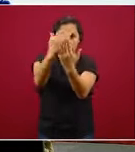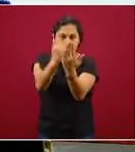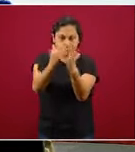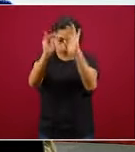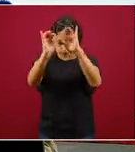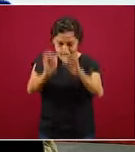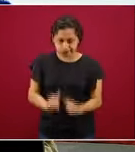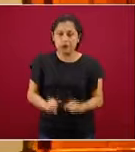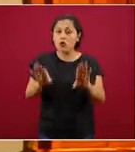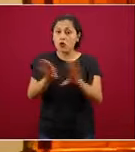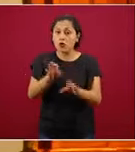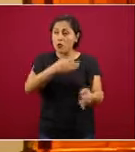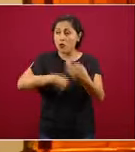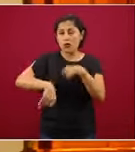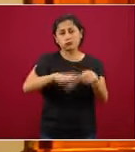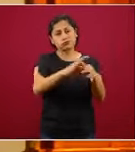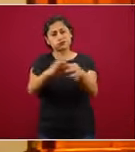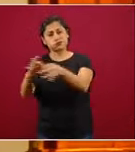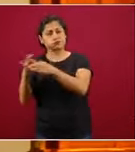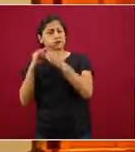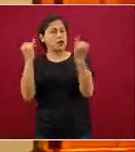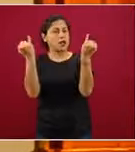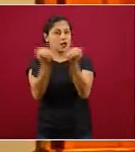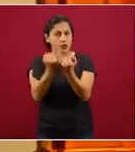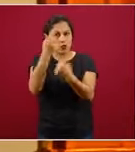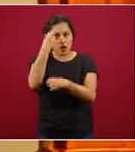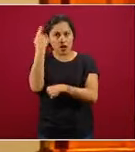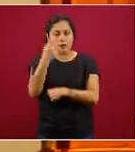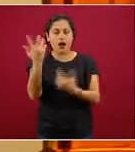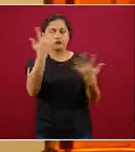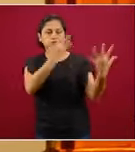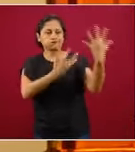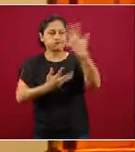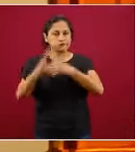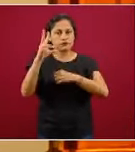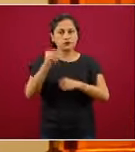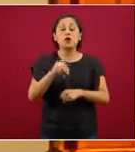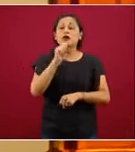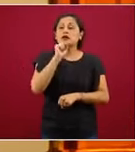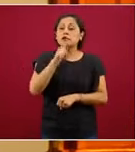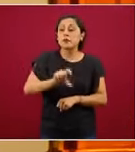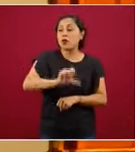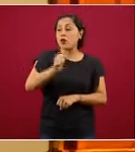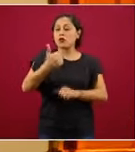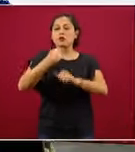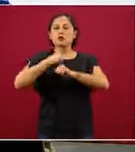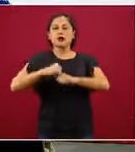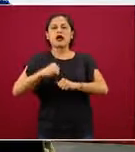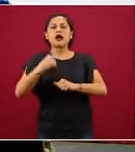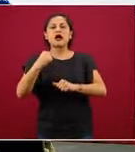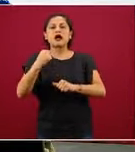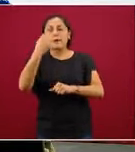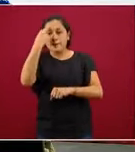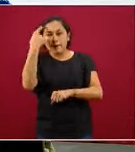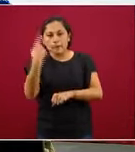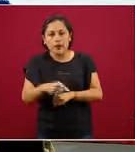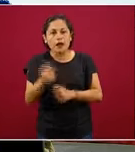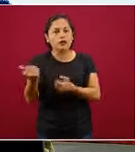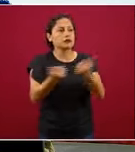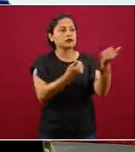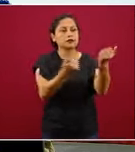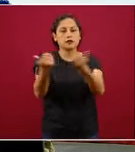qué criterios nos vamos a recibir pacientes y quién los va a trasladar, porque ese es el otro tema, quién los va a mover. Pues los mueven los centros reguladores